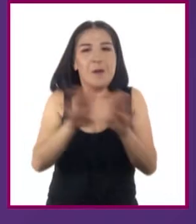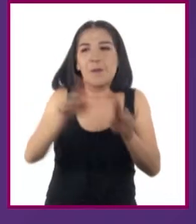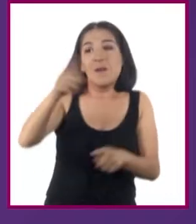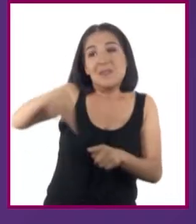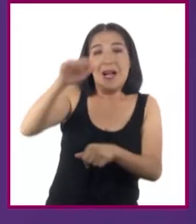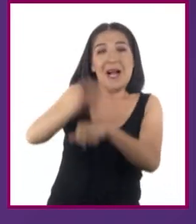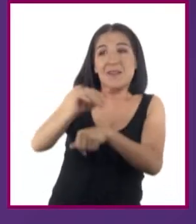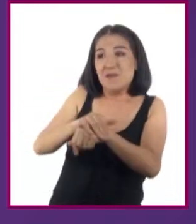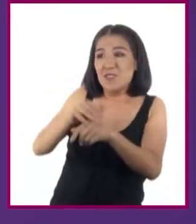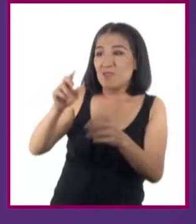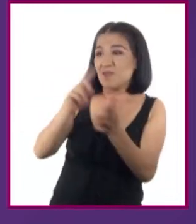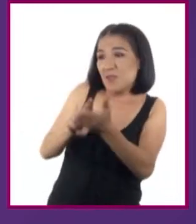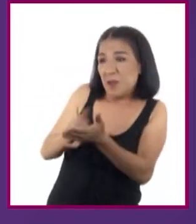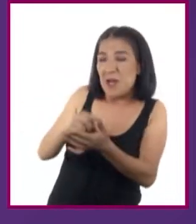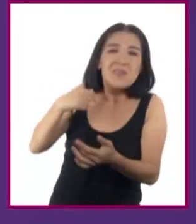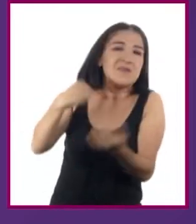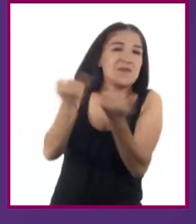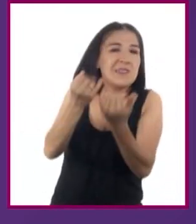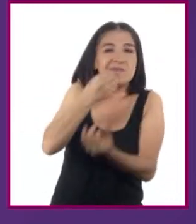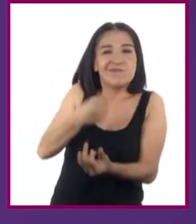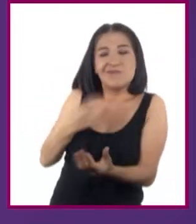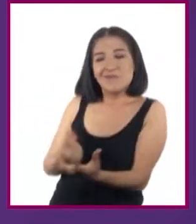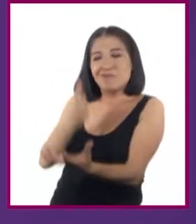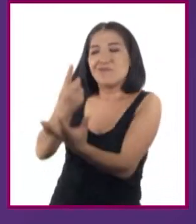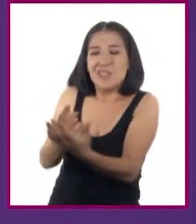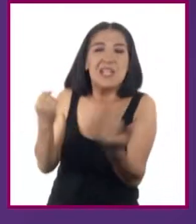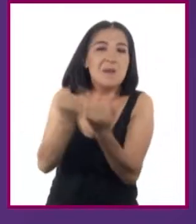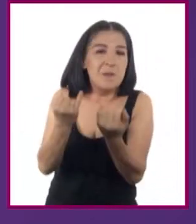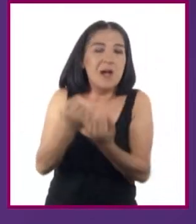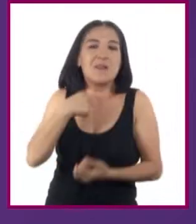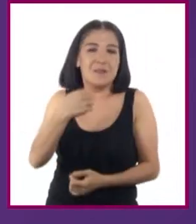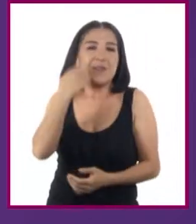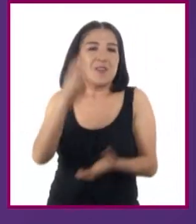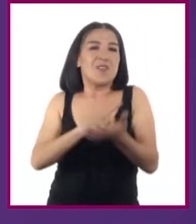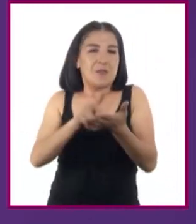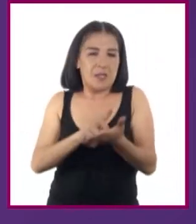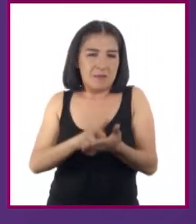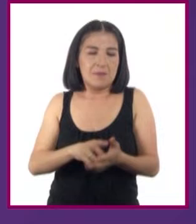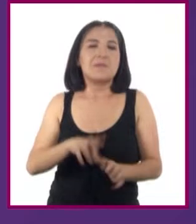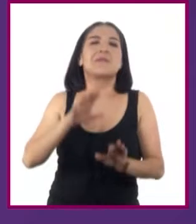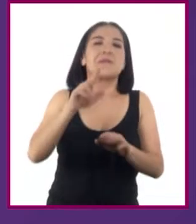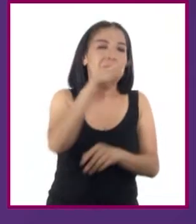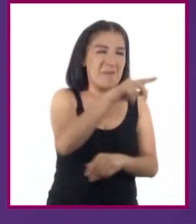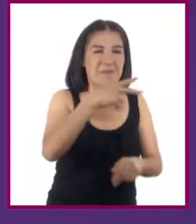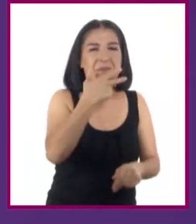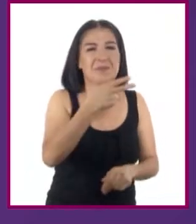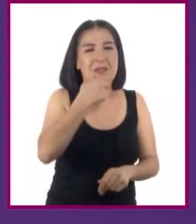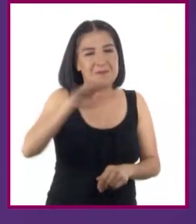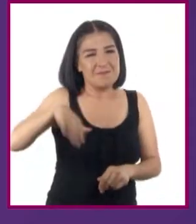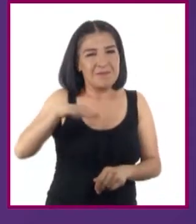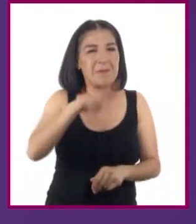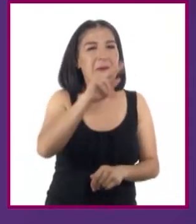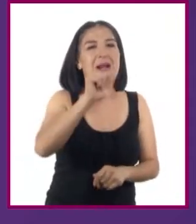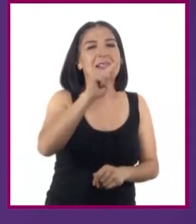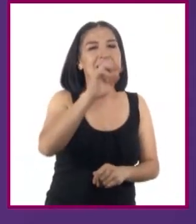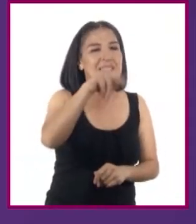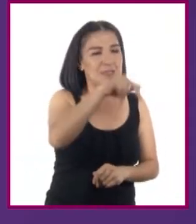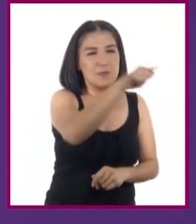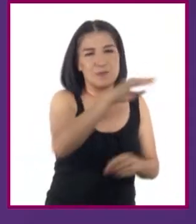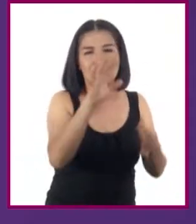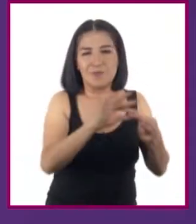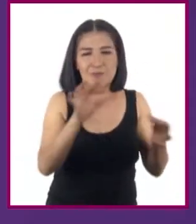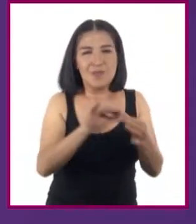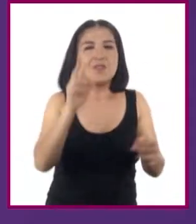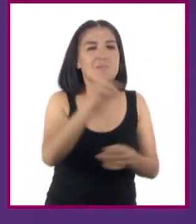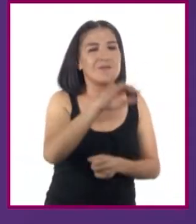social, y con el asunto número 1 que señalaba también Valentín, que es una mayor exposición. Es decir, esto es lo más